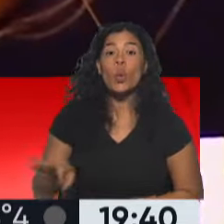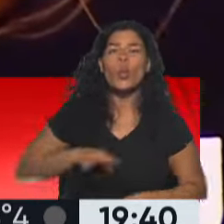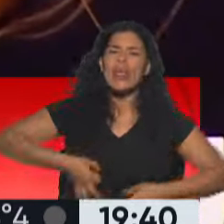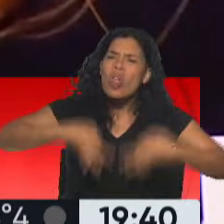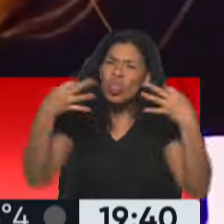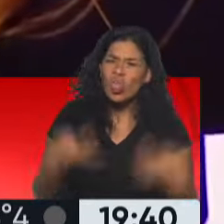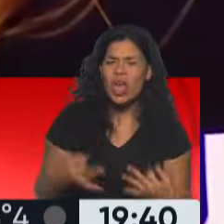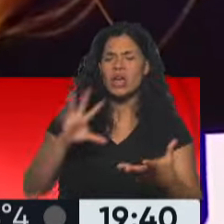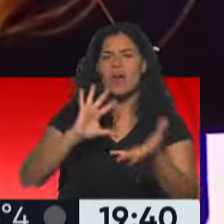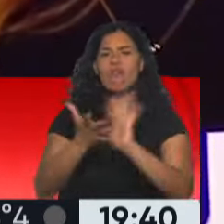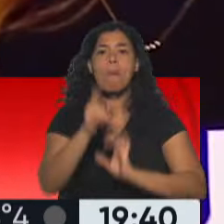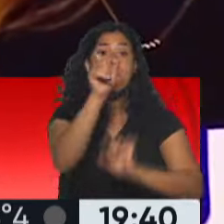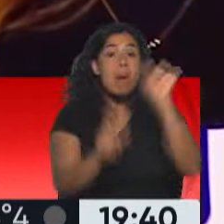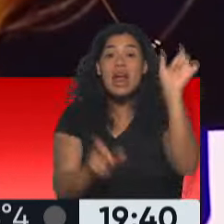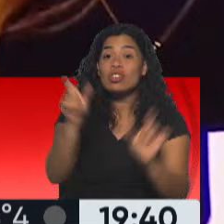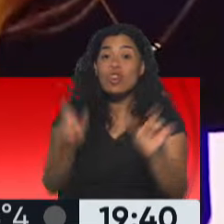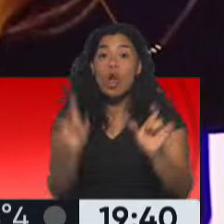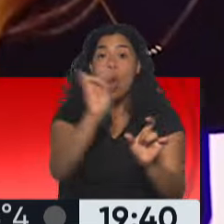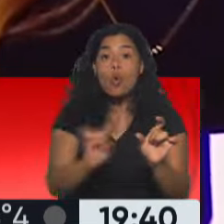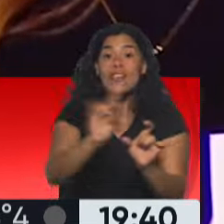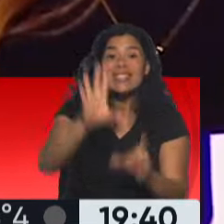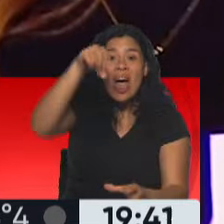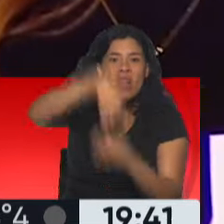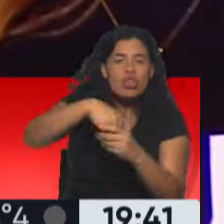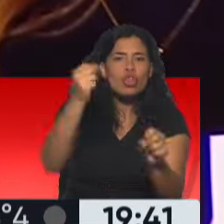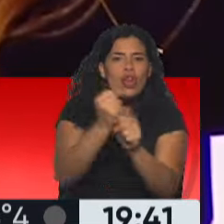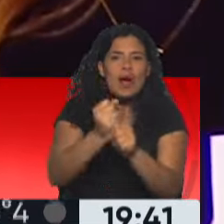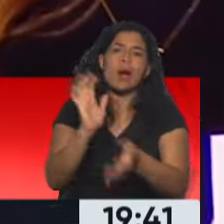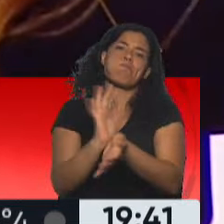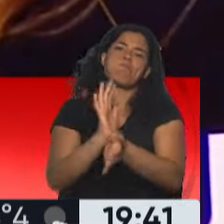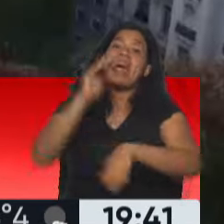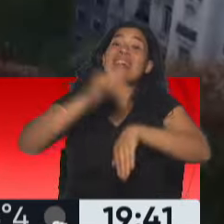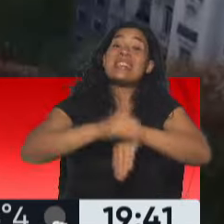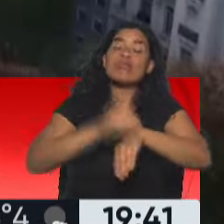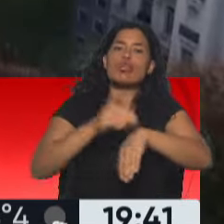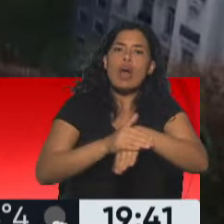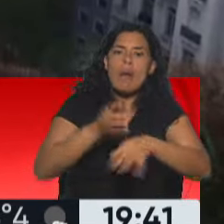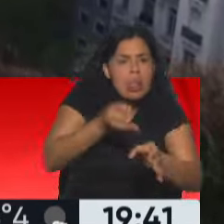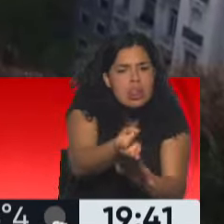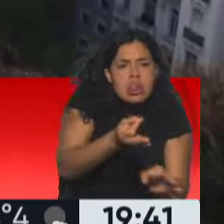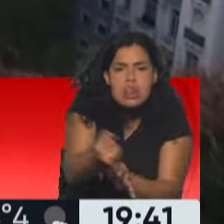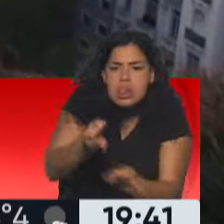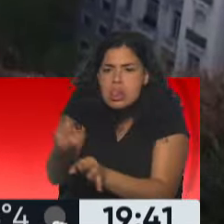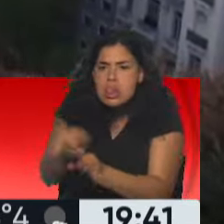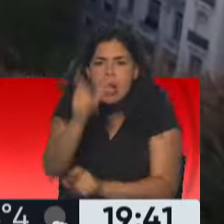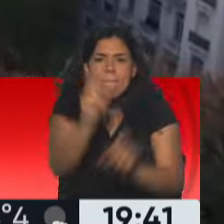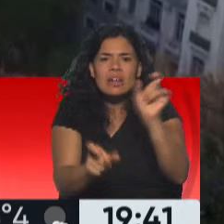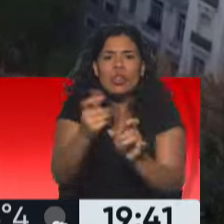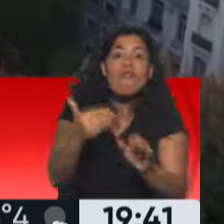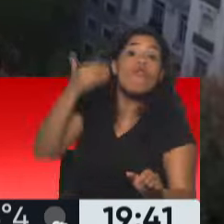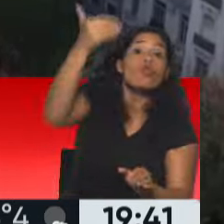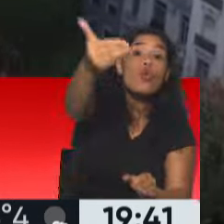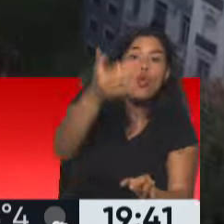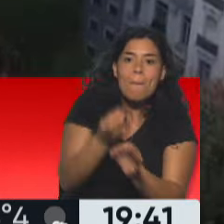la responsabilidad de formar a futuras generaciones de profesionales, de garantizar el funcionamiento de